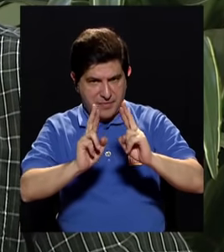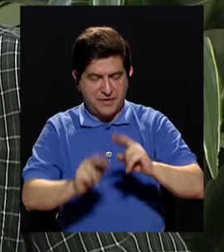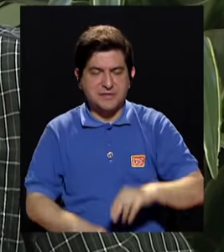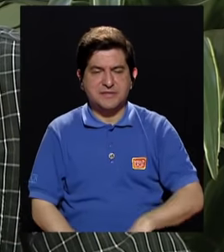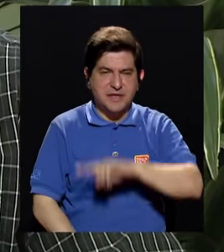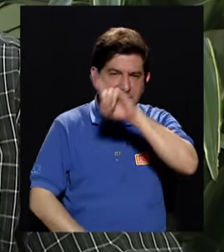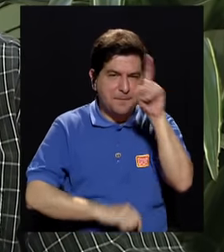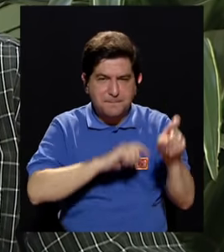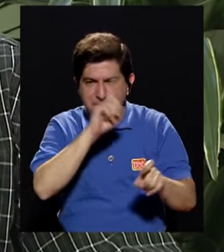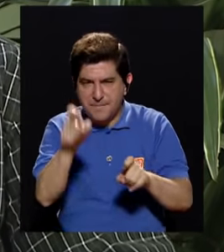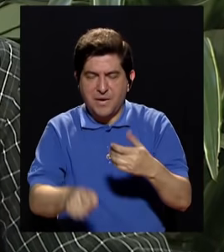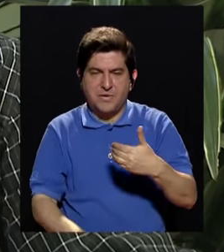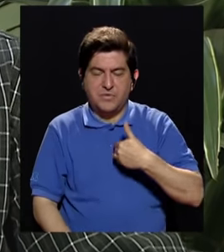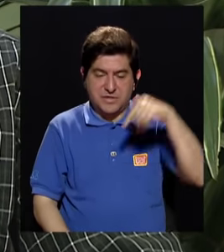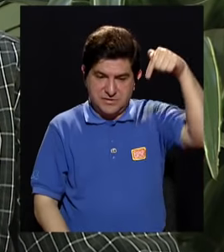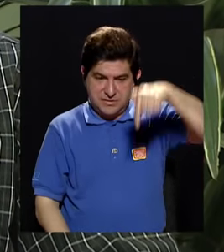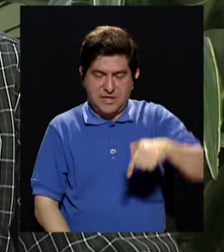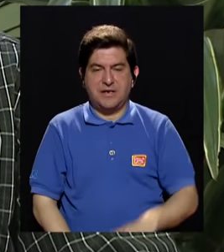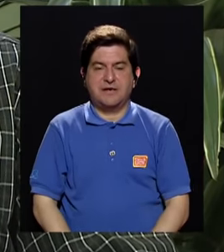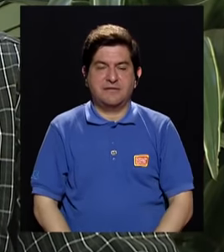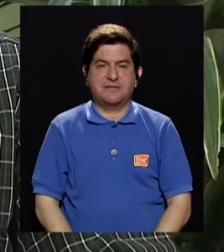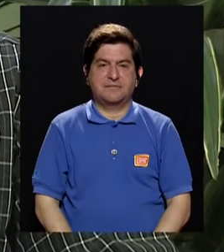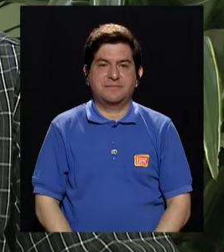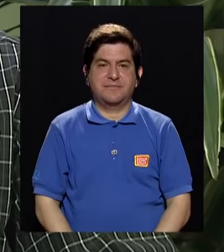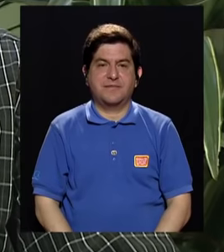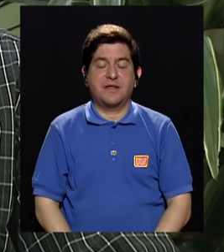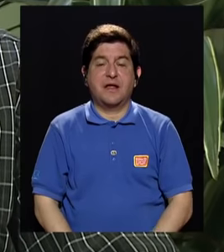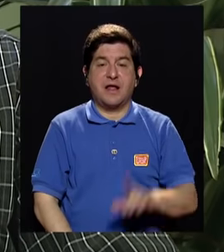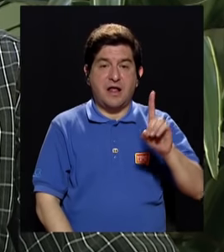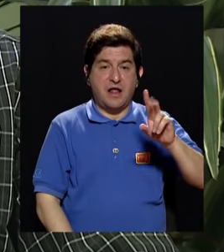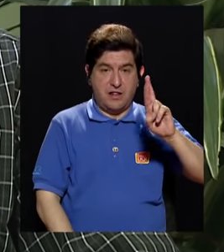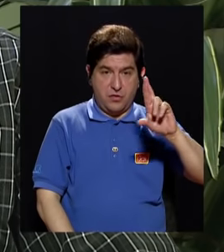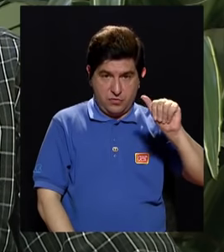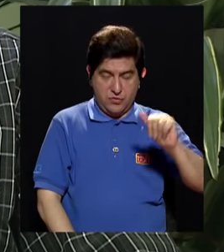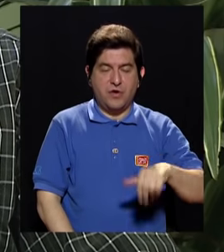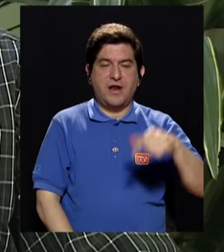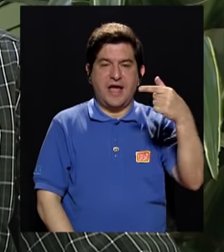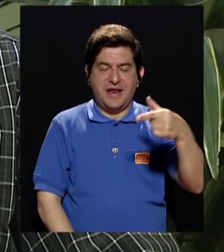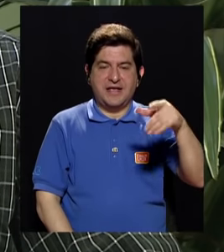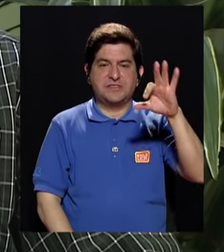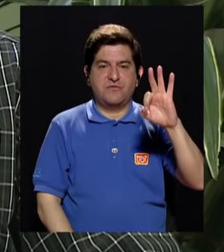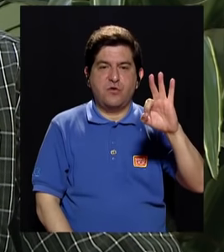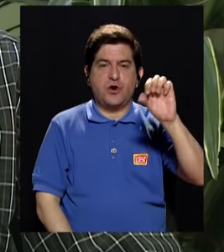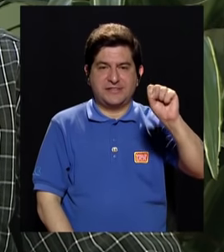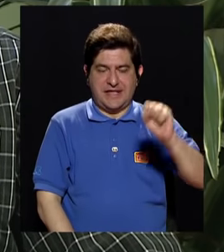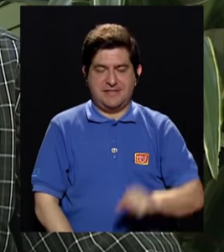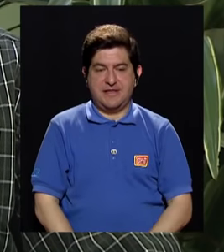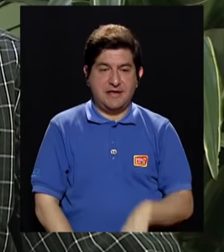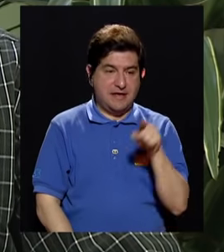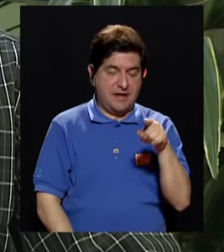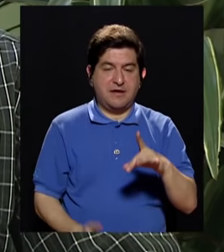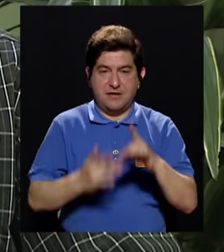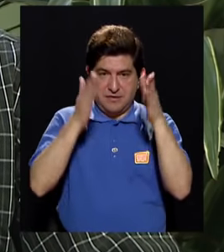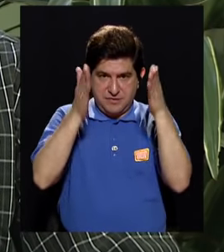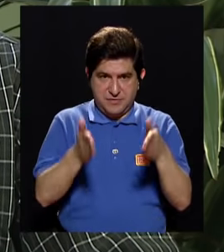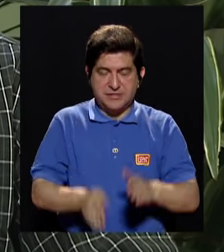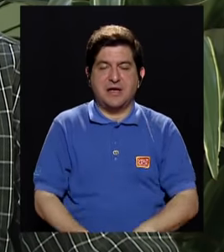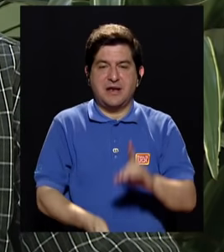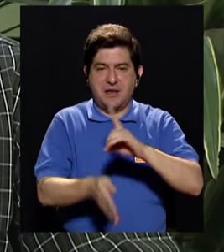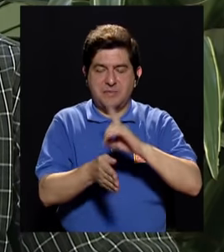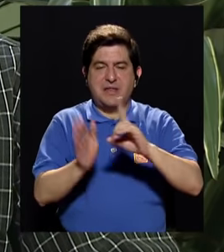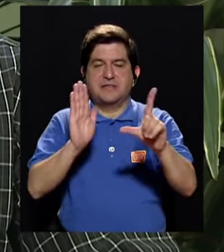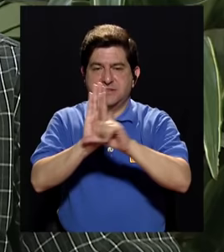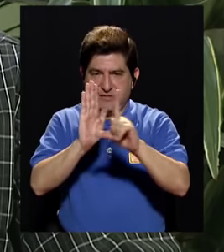nuestras consultas tenemos con nosotros el día de hoy a la doctora grechen flores s ella es especialista en